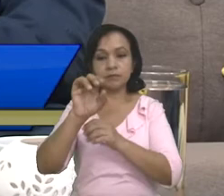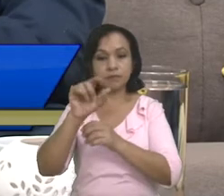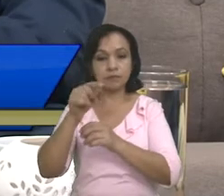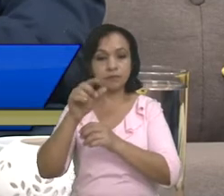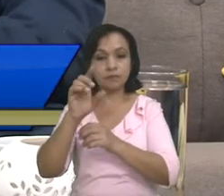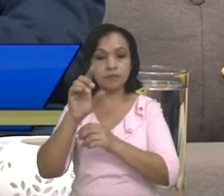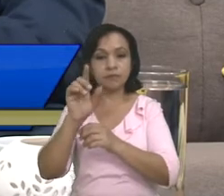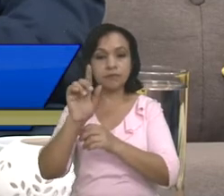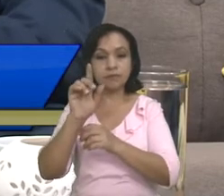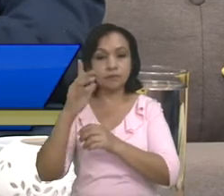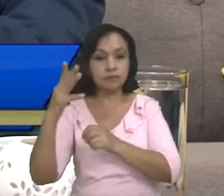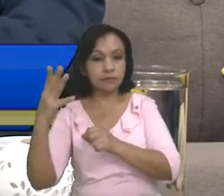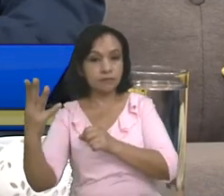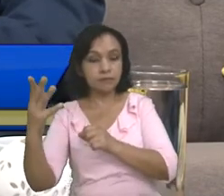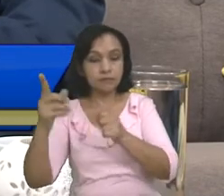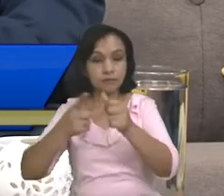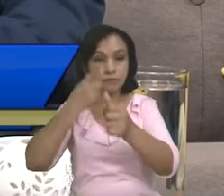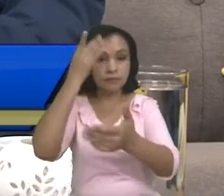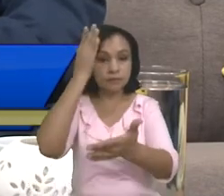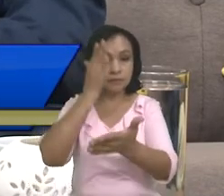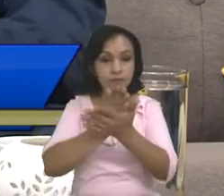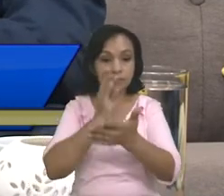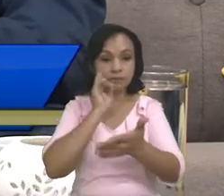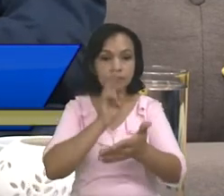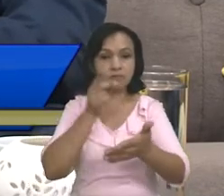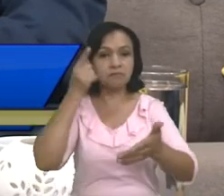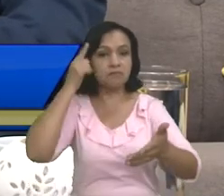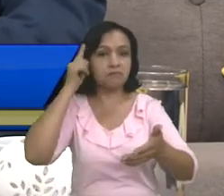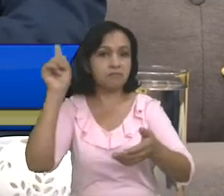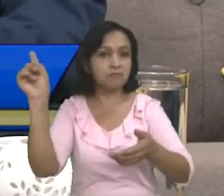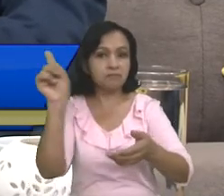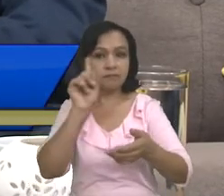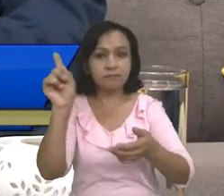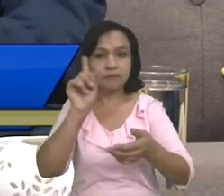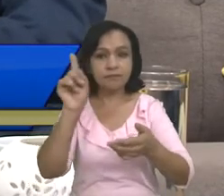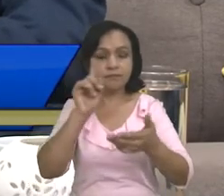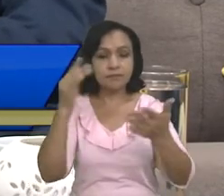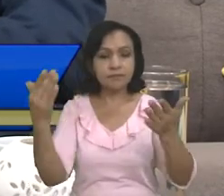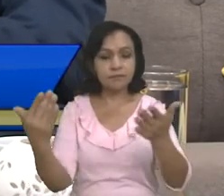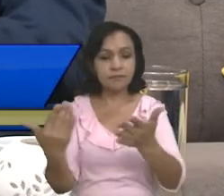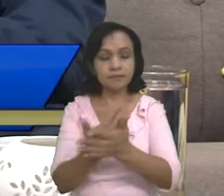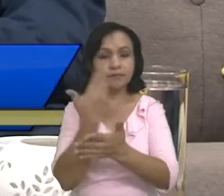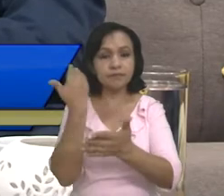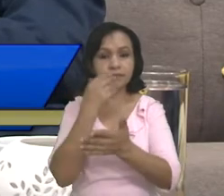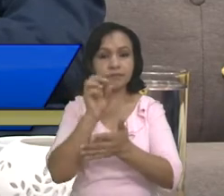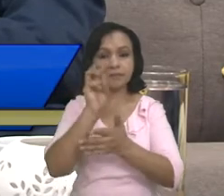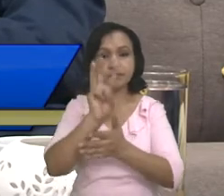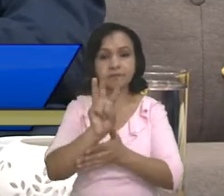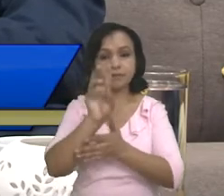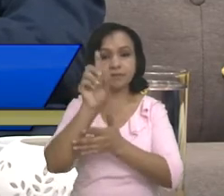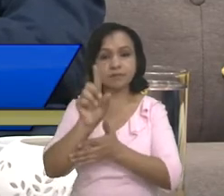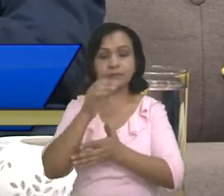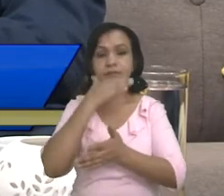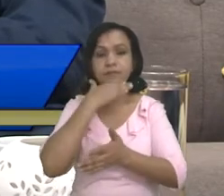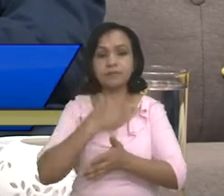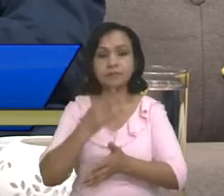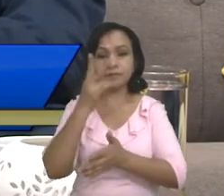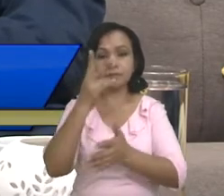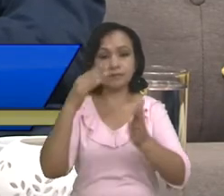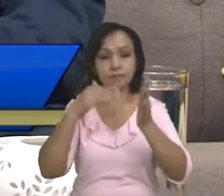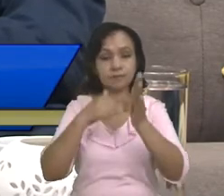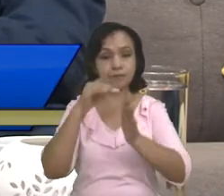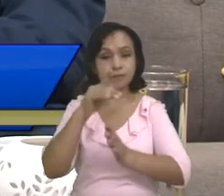inició y se detectó por primera vez sin saber que era el nuevo virus el 31 de diciembre 2019